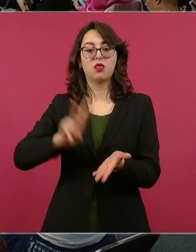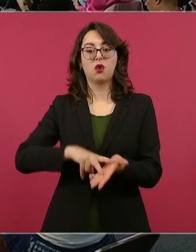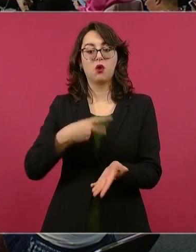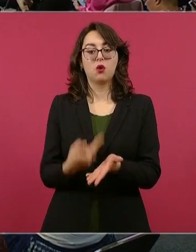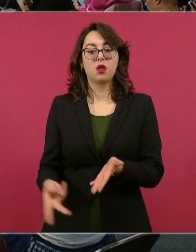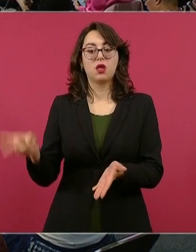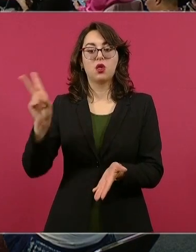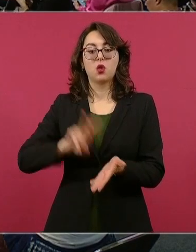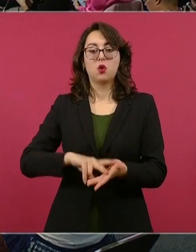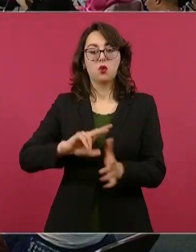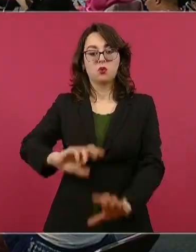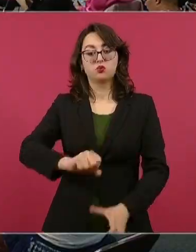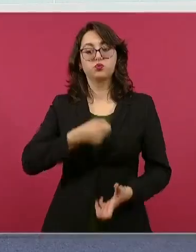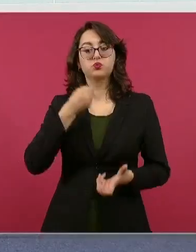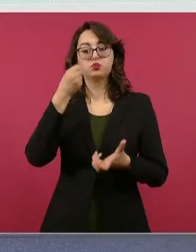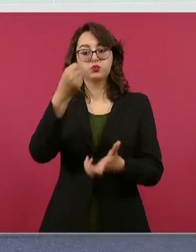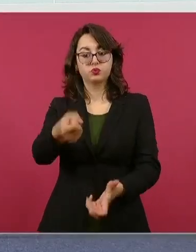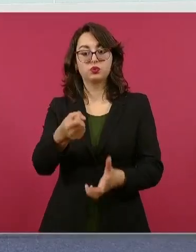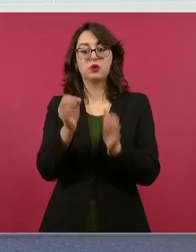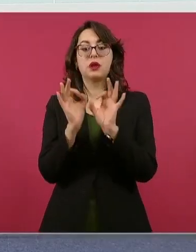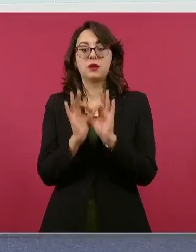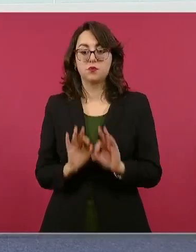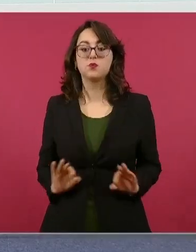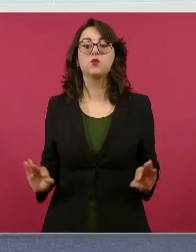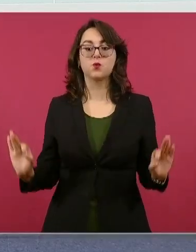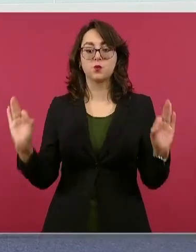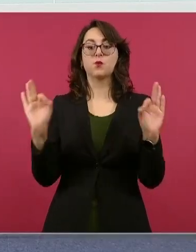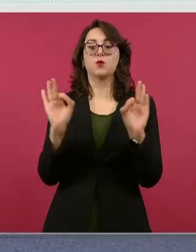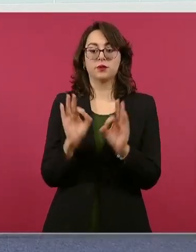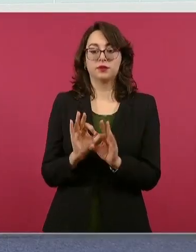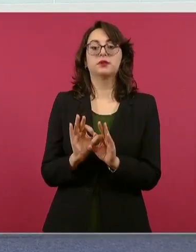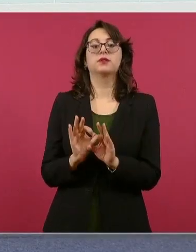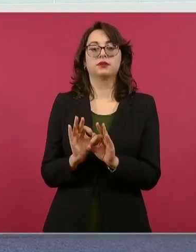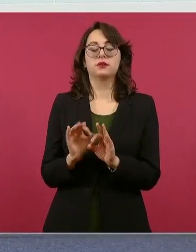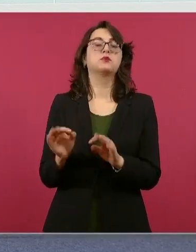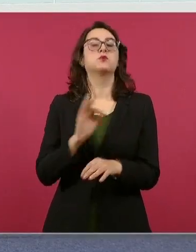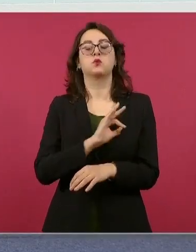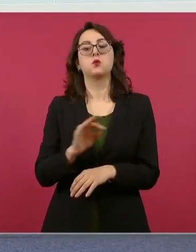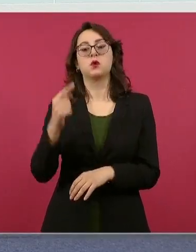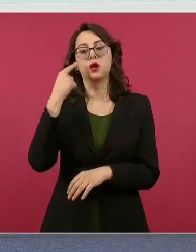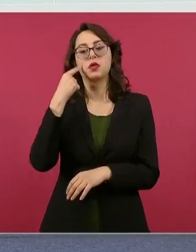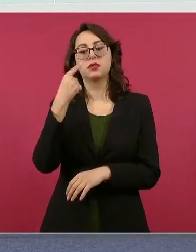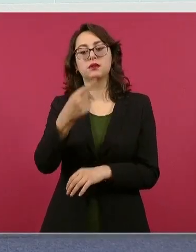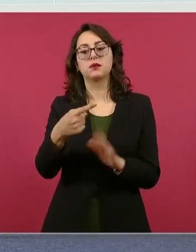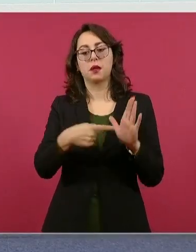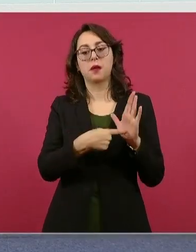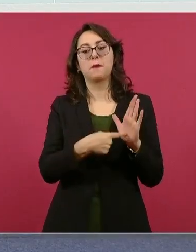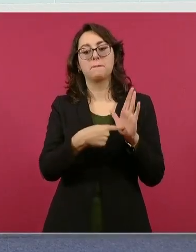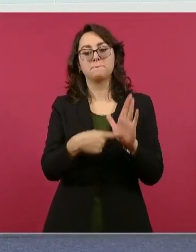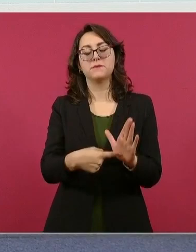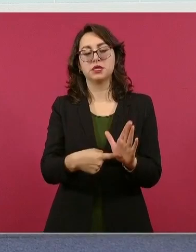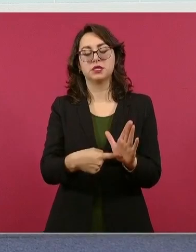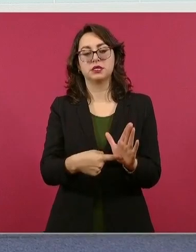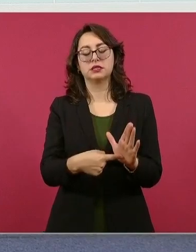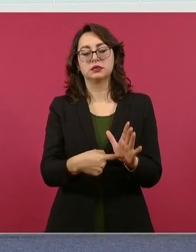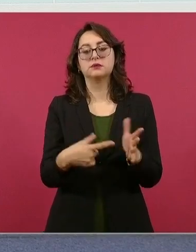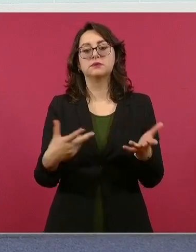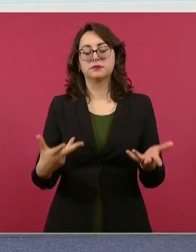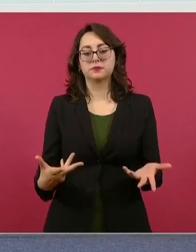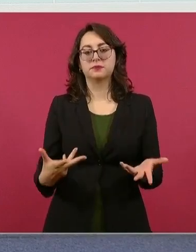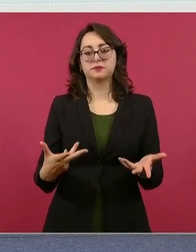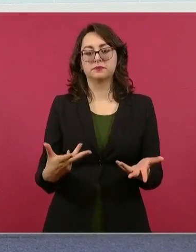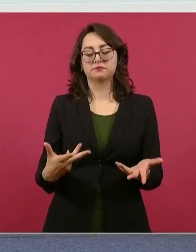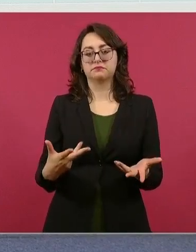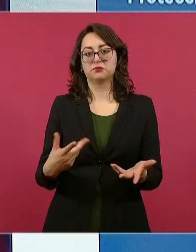pero sí es un indicador de cómo estamos